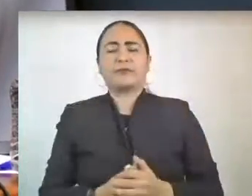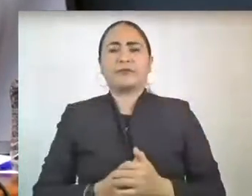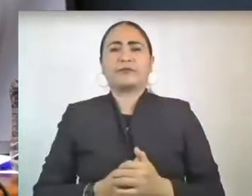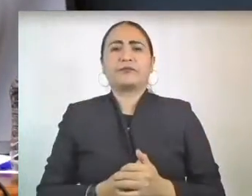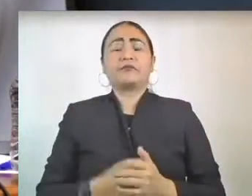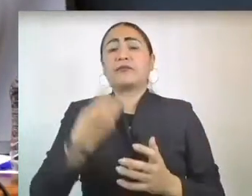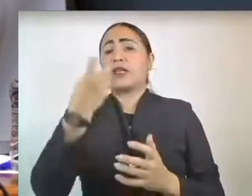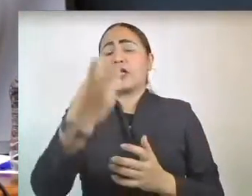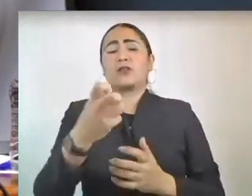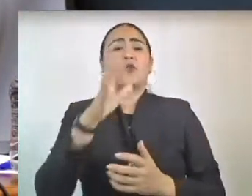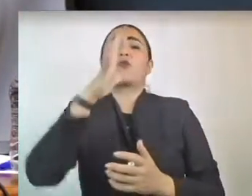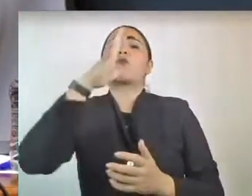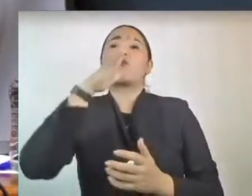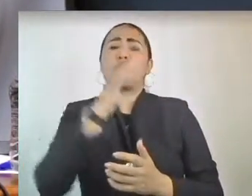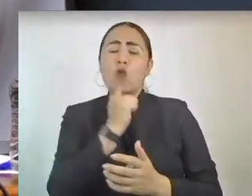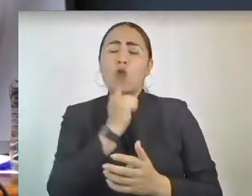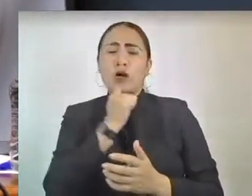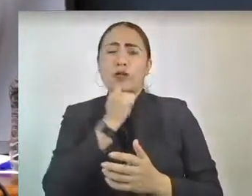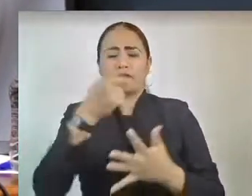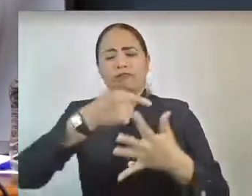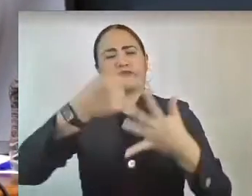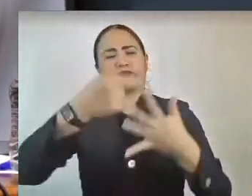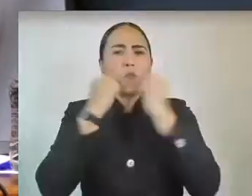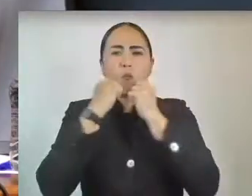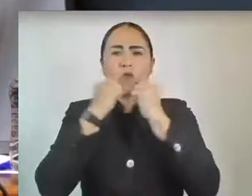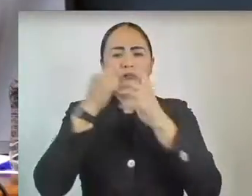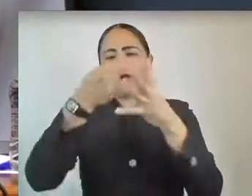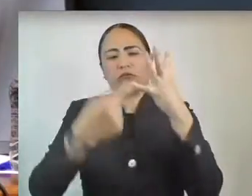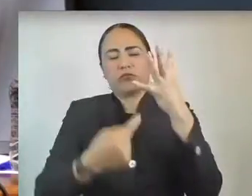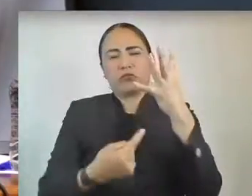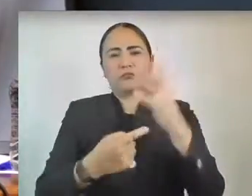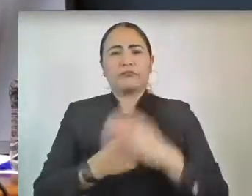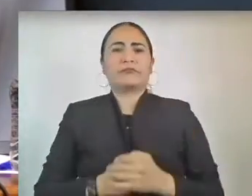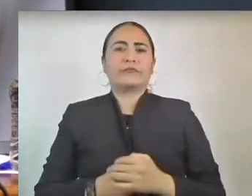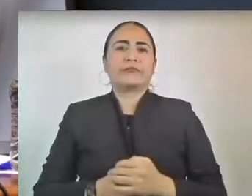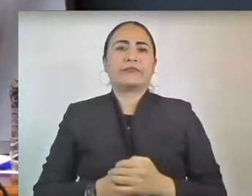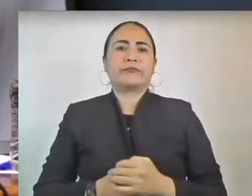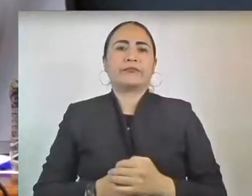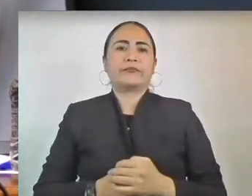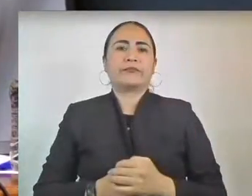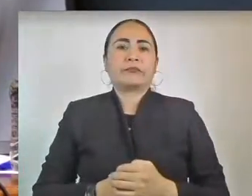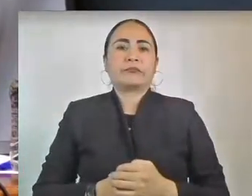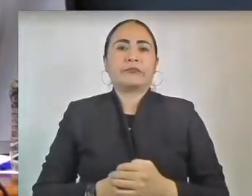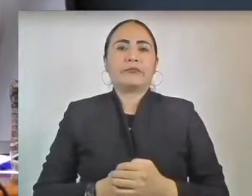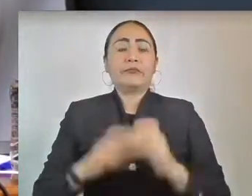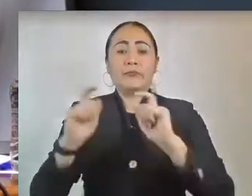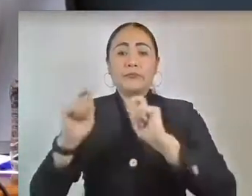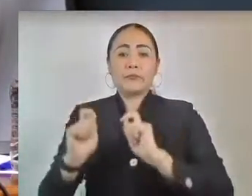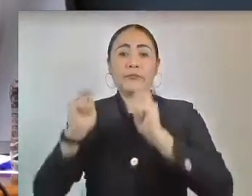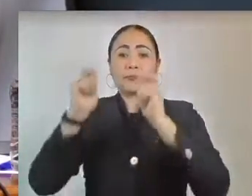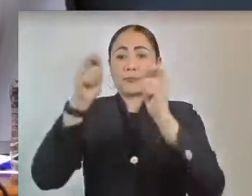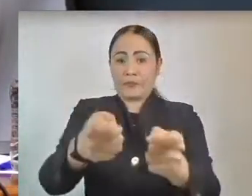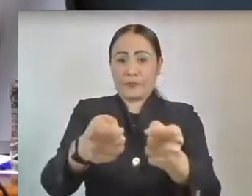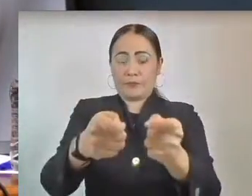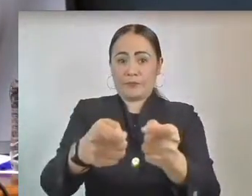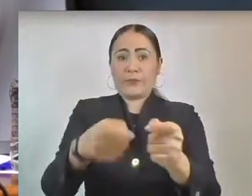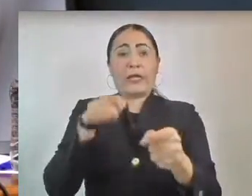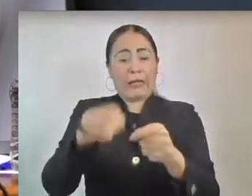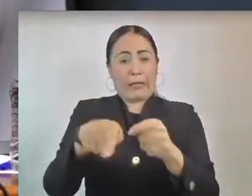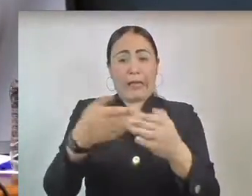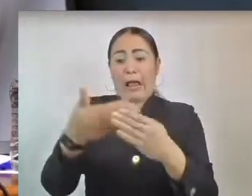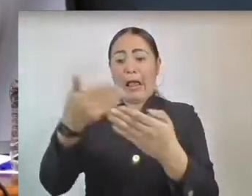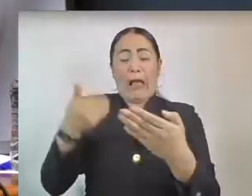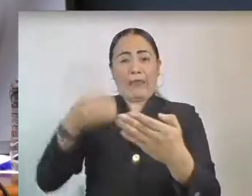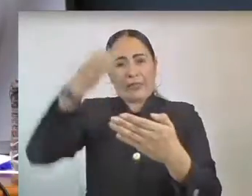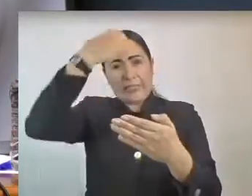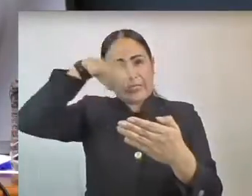para el cargo cualquiera que haya sido la pena. Contar al momento de su designación con experiencia profesional en